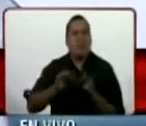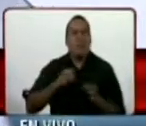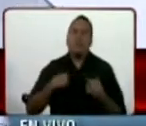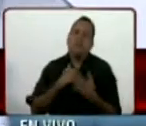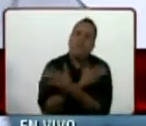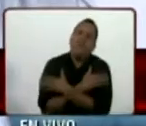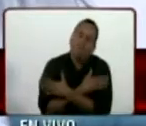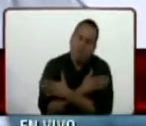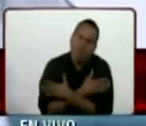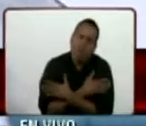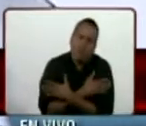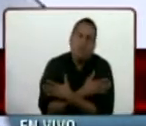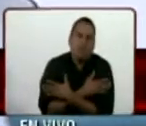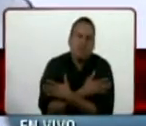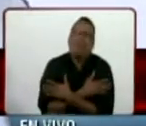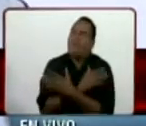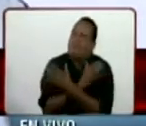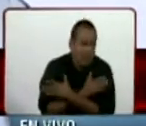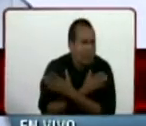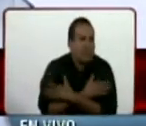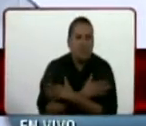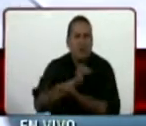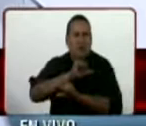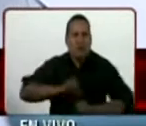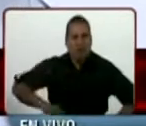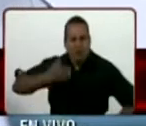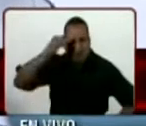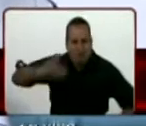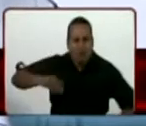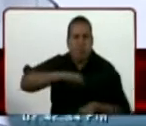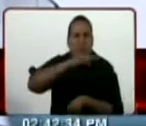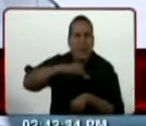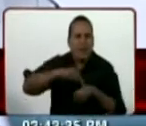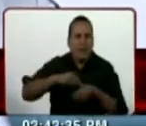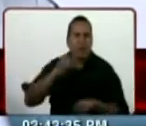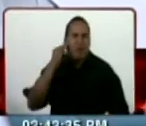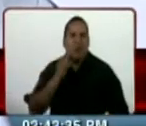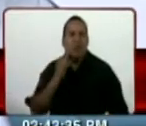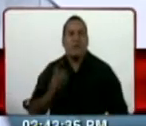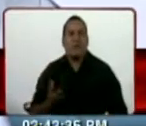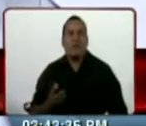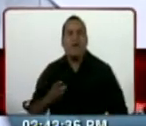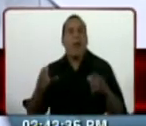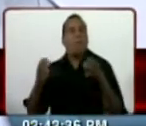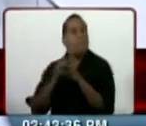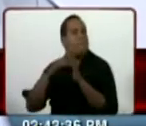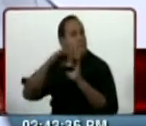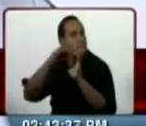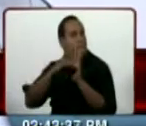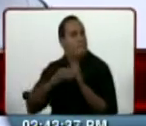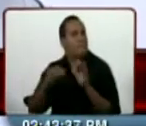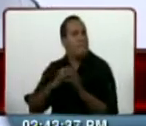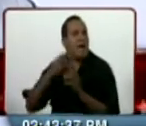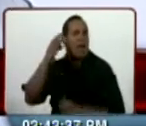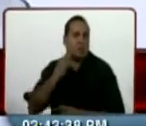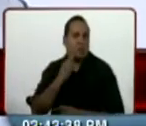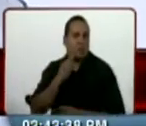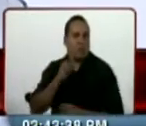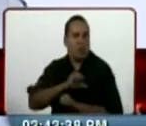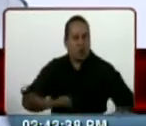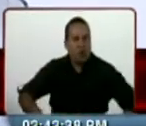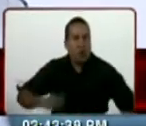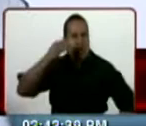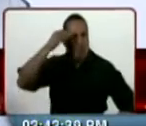aquí a toda la Fuerza Armada Nacional Bolivariana, al Plan República, porque de verdad los soldados, los